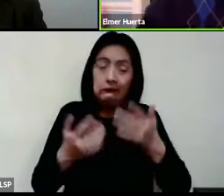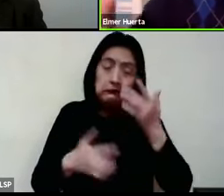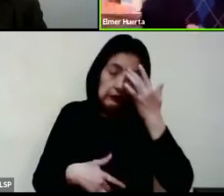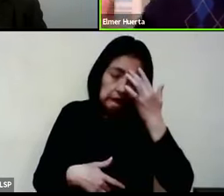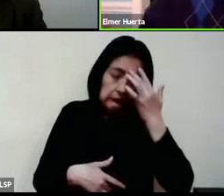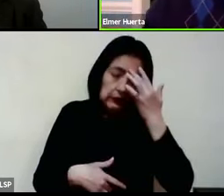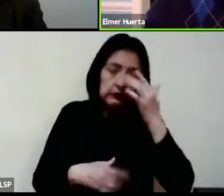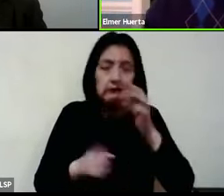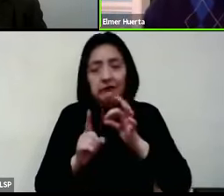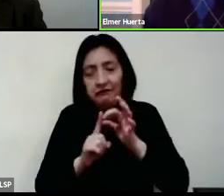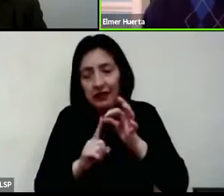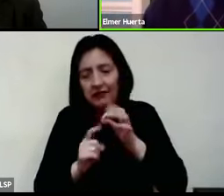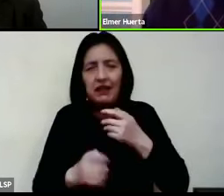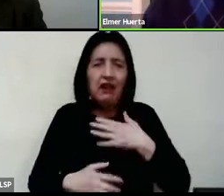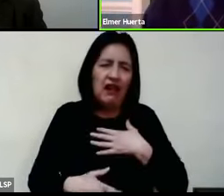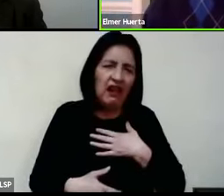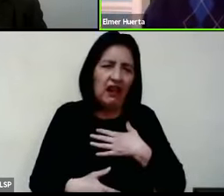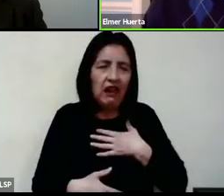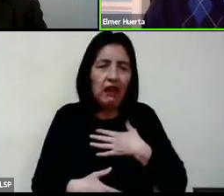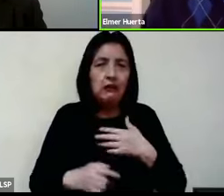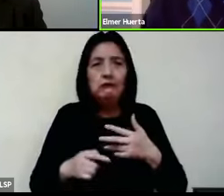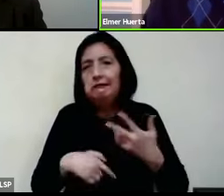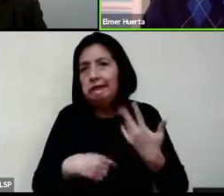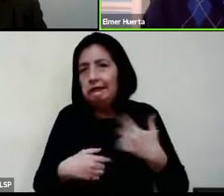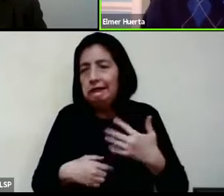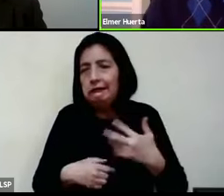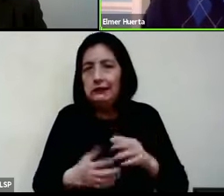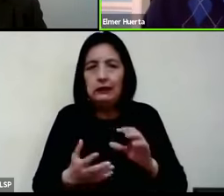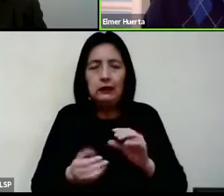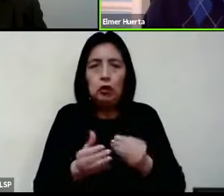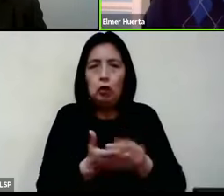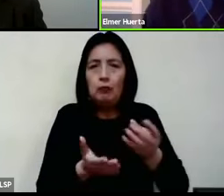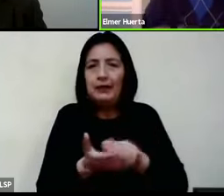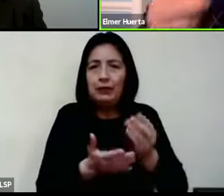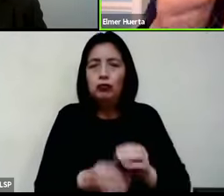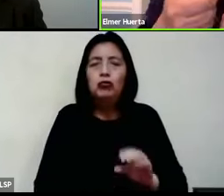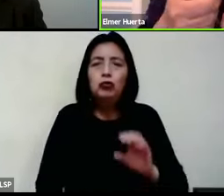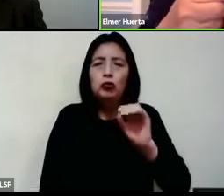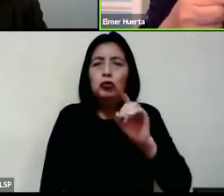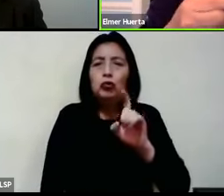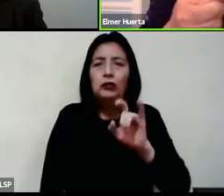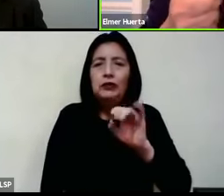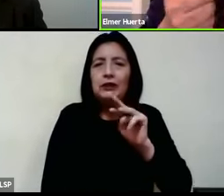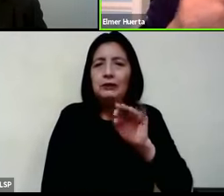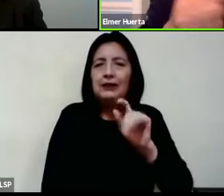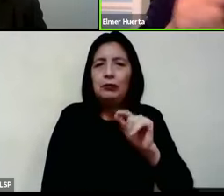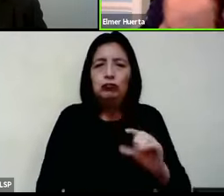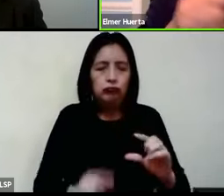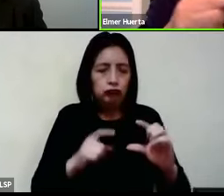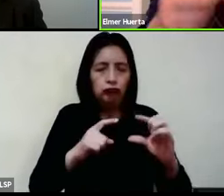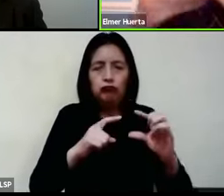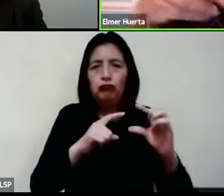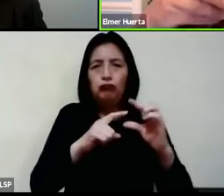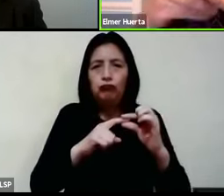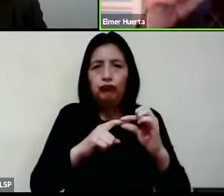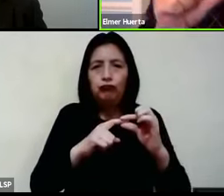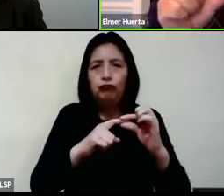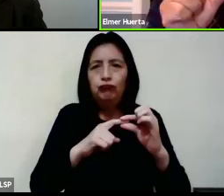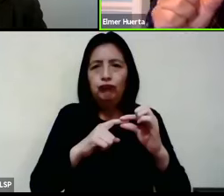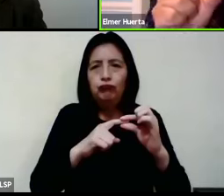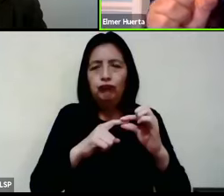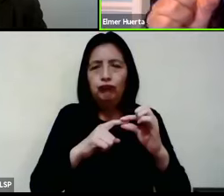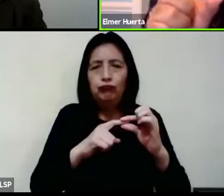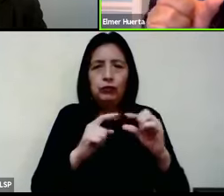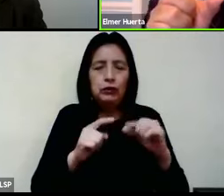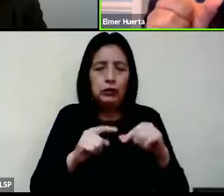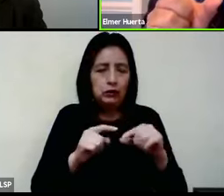con un poco de fiebre, malestar, ya estamos comprando el oxímetro de pulso. Se pone en el dedo medio generalmente, y ahí